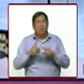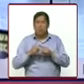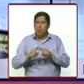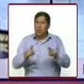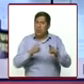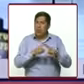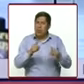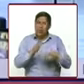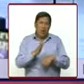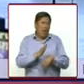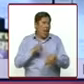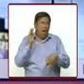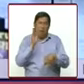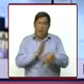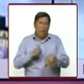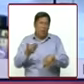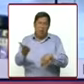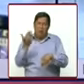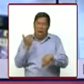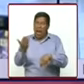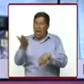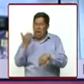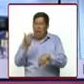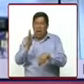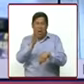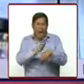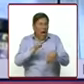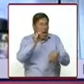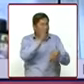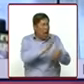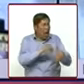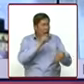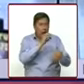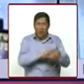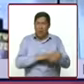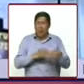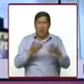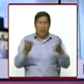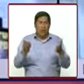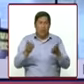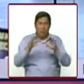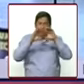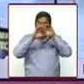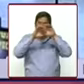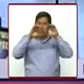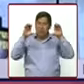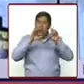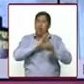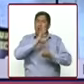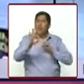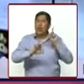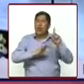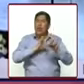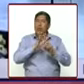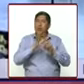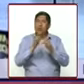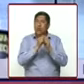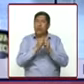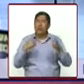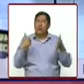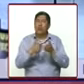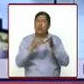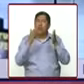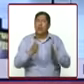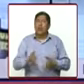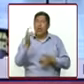distintas convocatorias, ¿no? Como ustedes pueden apreciar, llevando el membrete de la Federación de Juntas Vecinales